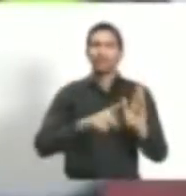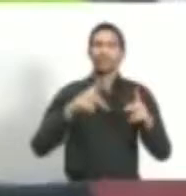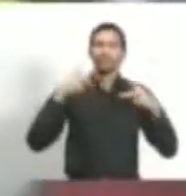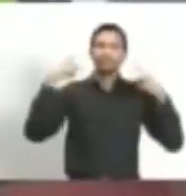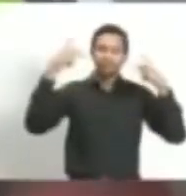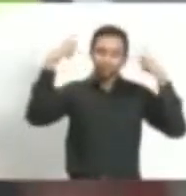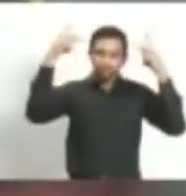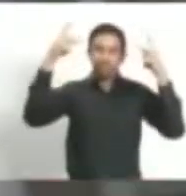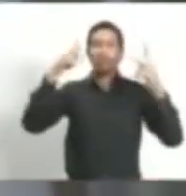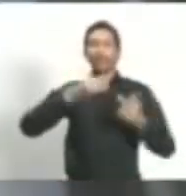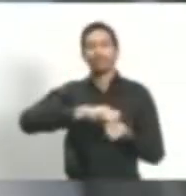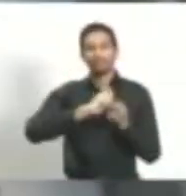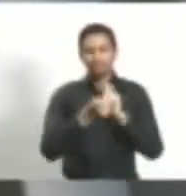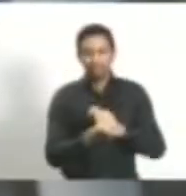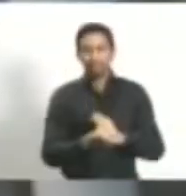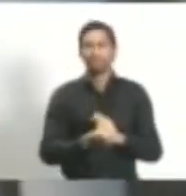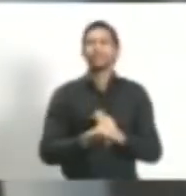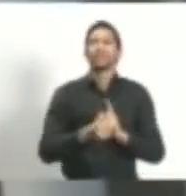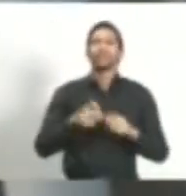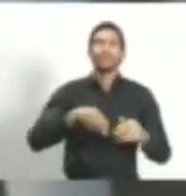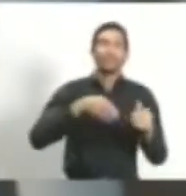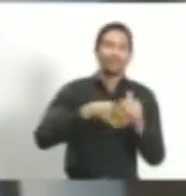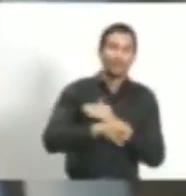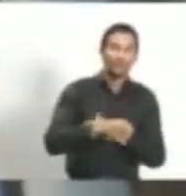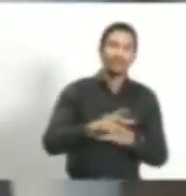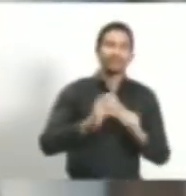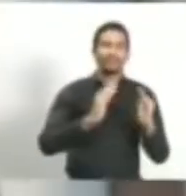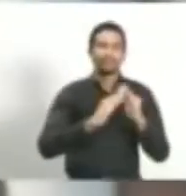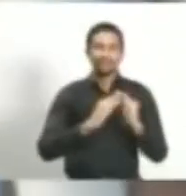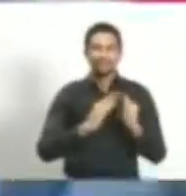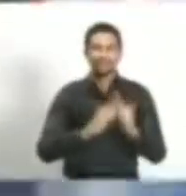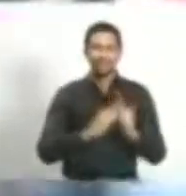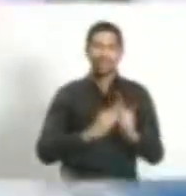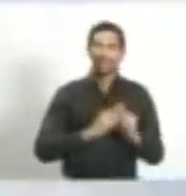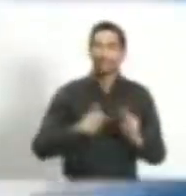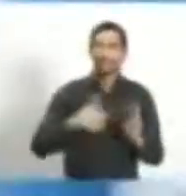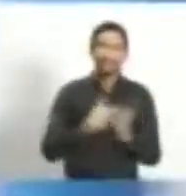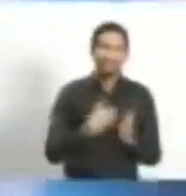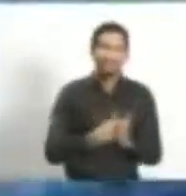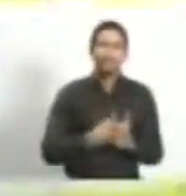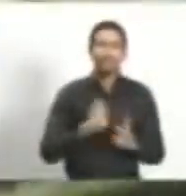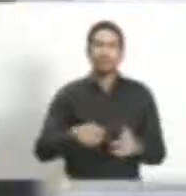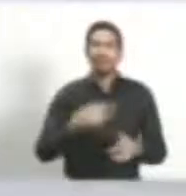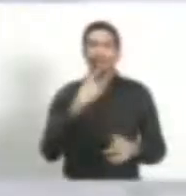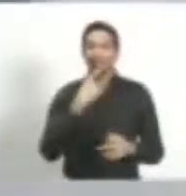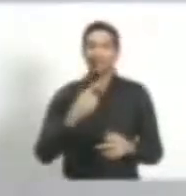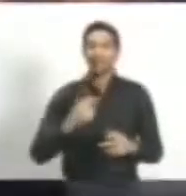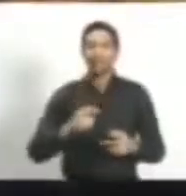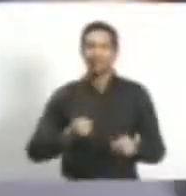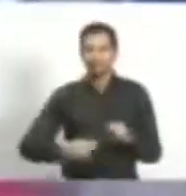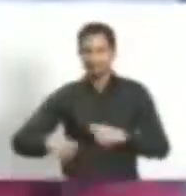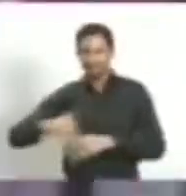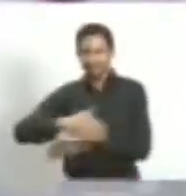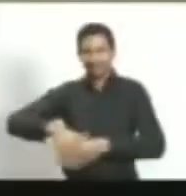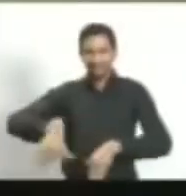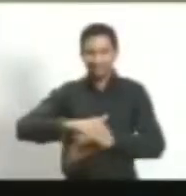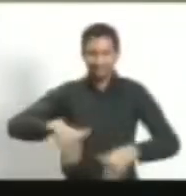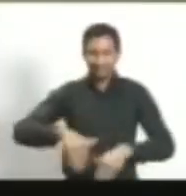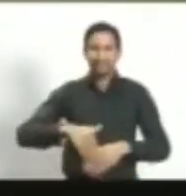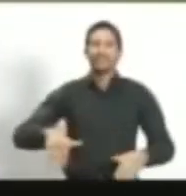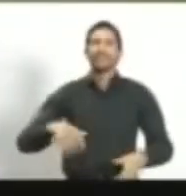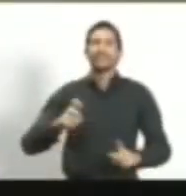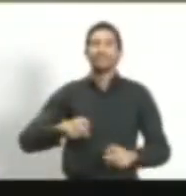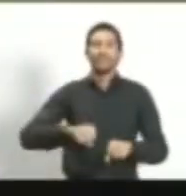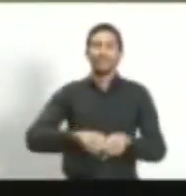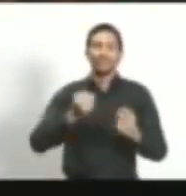ciudadanos alterados, el ingreso a vivienda sin orden judicial, el traslado de habitantes de la calle, el desalojo de vendedores y las medidas por daño ambiental